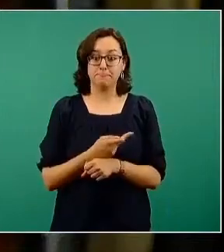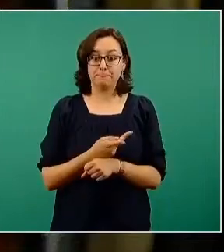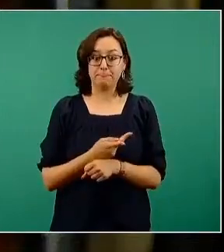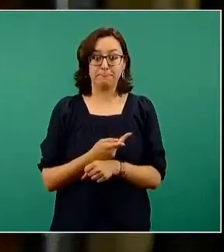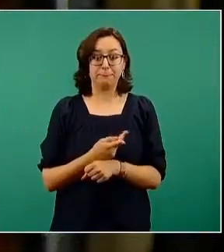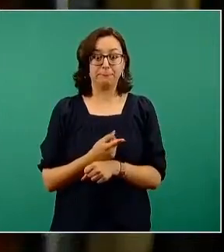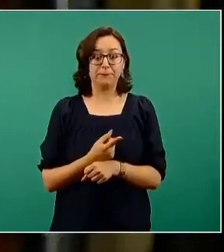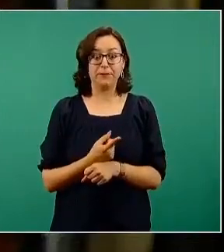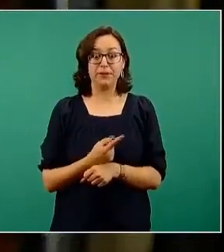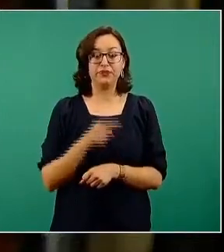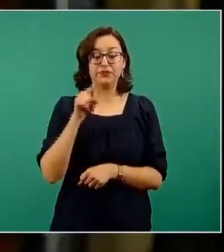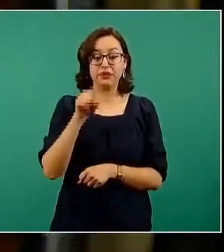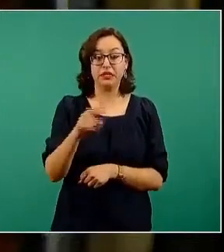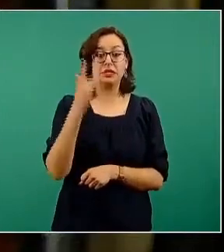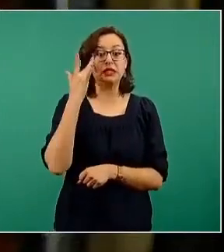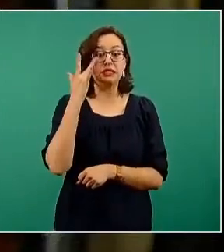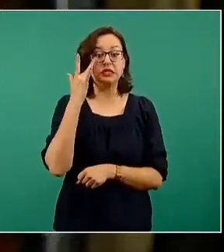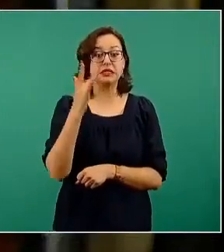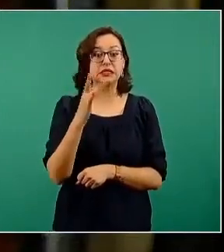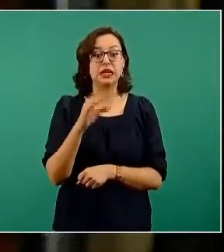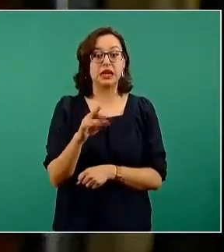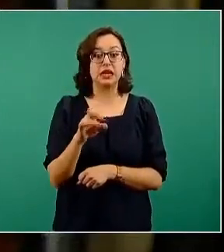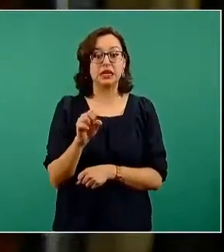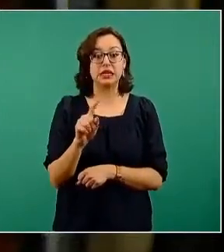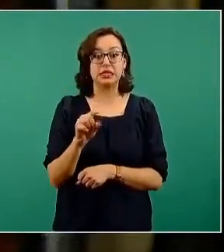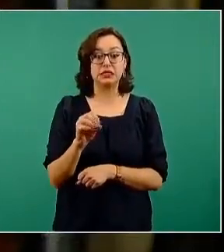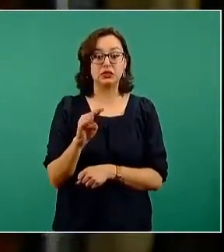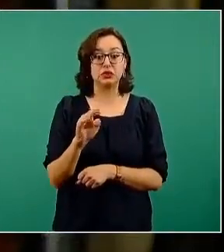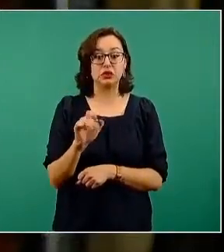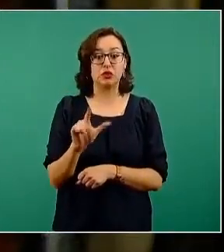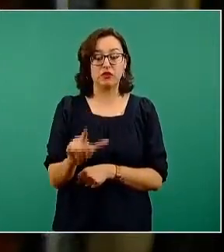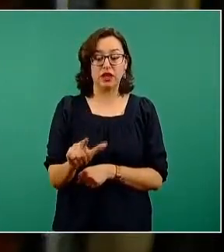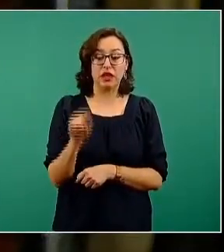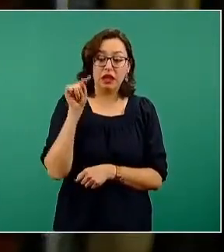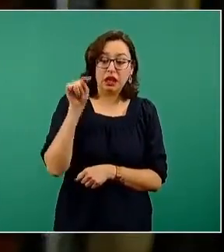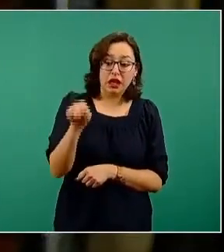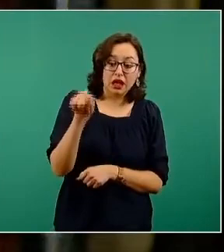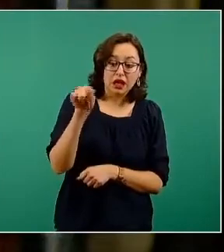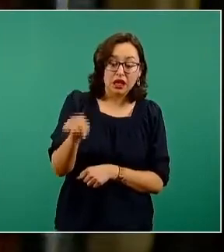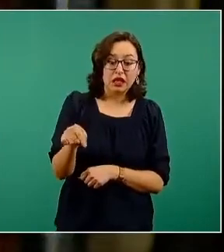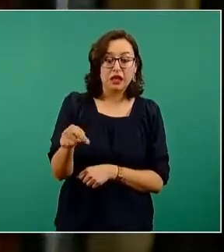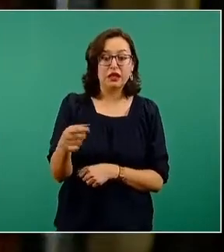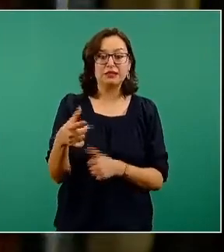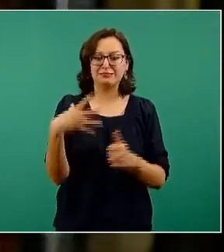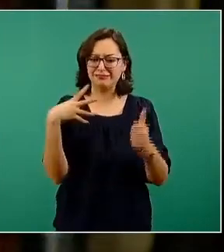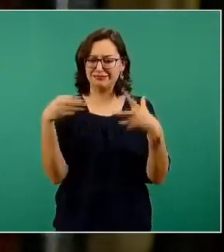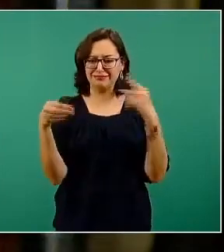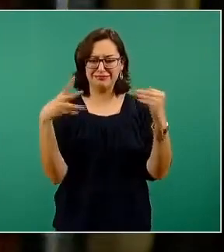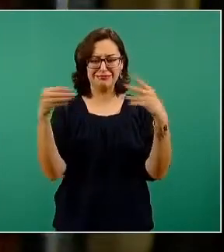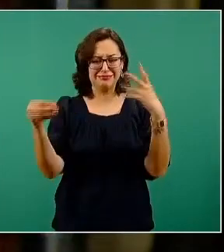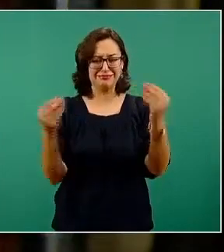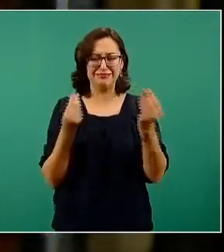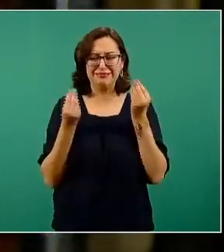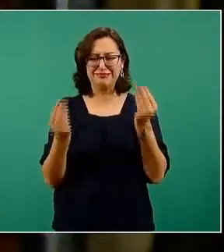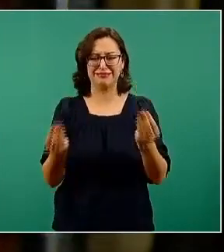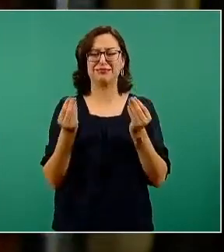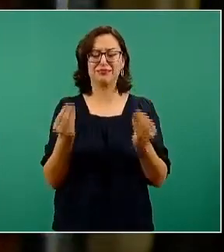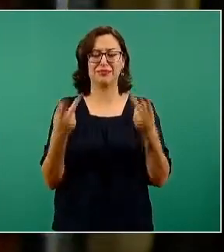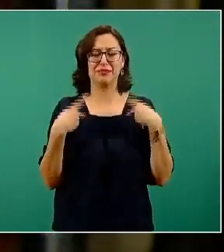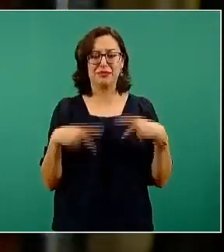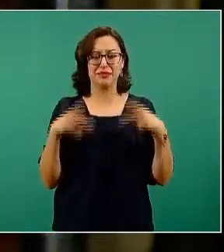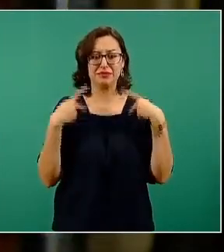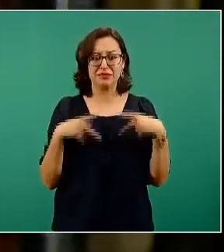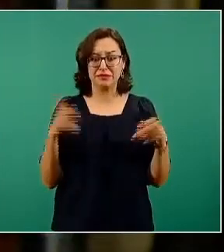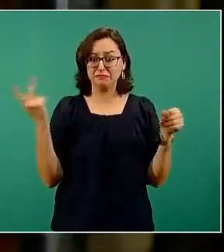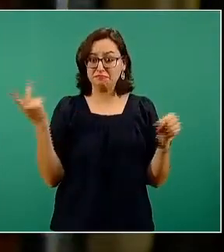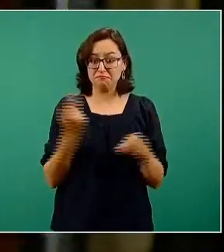ejemplo nada más, San Cristóbal de las Casas, en donde hay alto nivel de contagios y también no